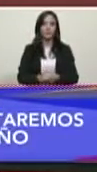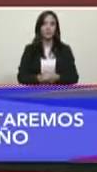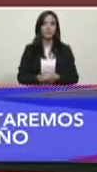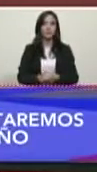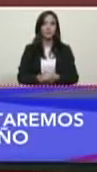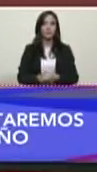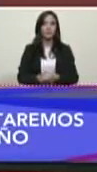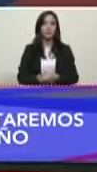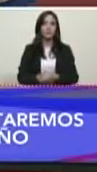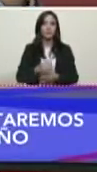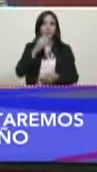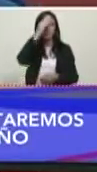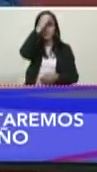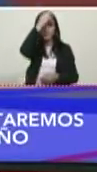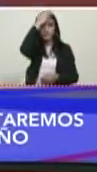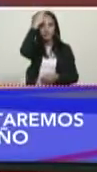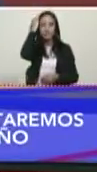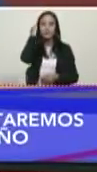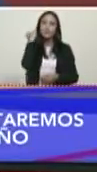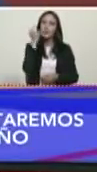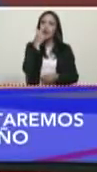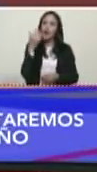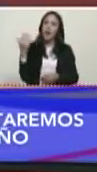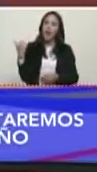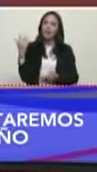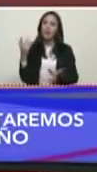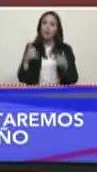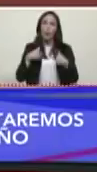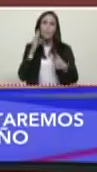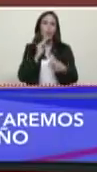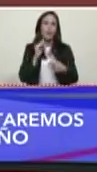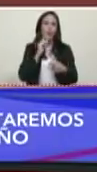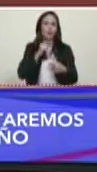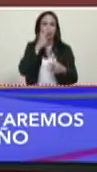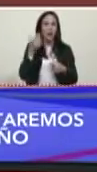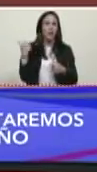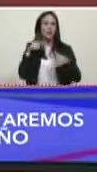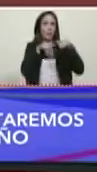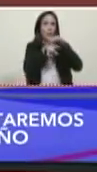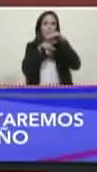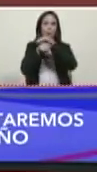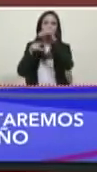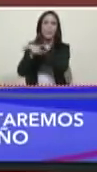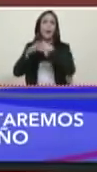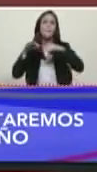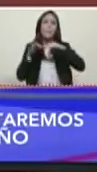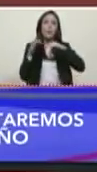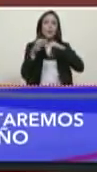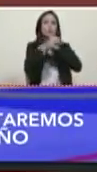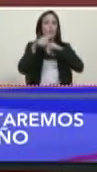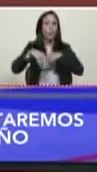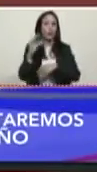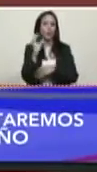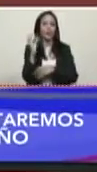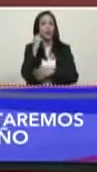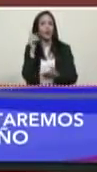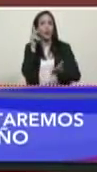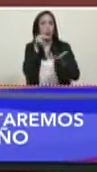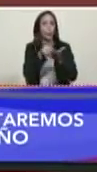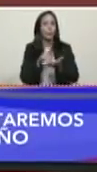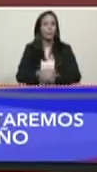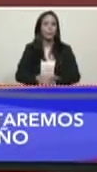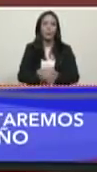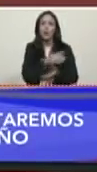yo tuve una experiencia ahora reciente en varios municipios de la gran caracas en el